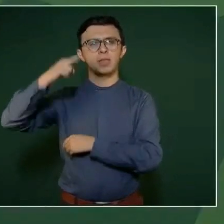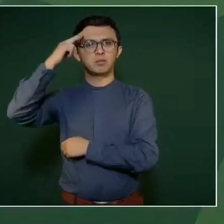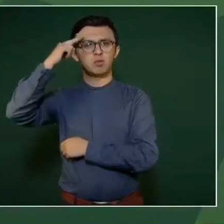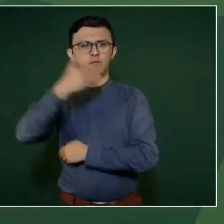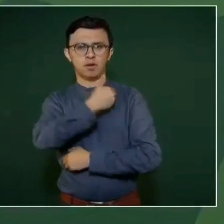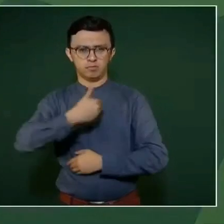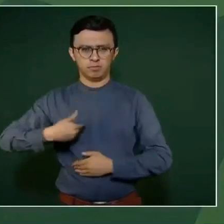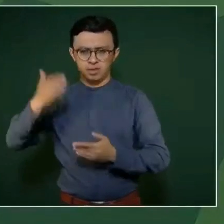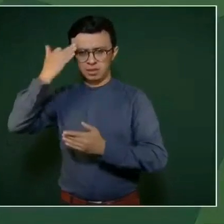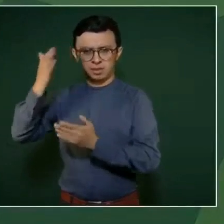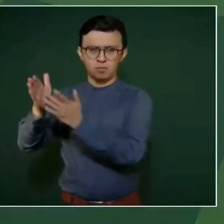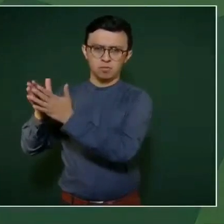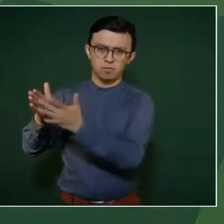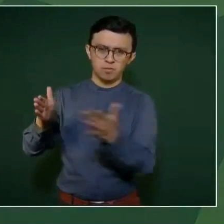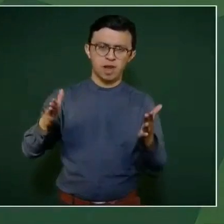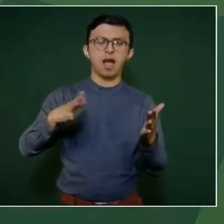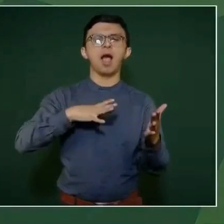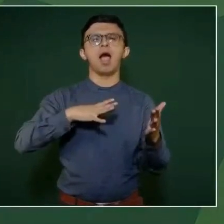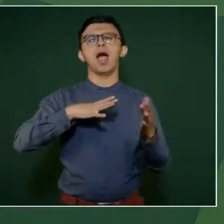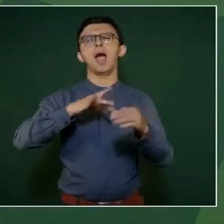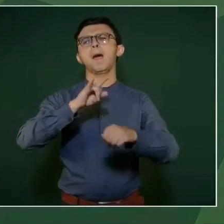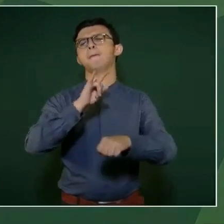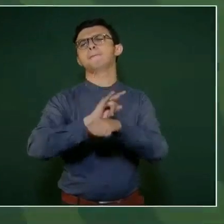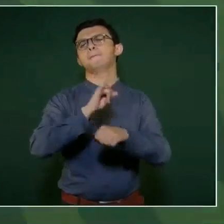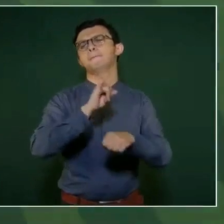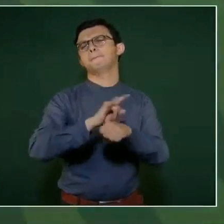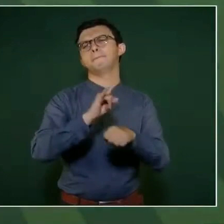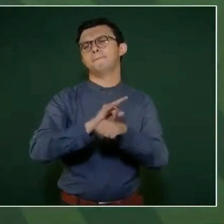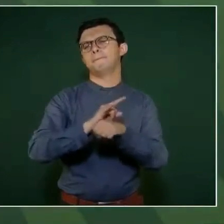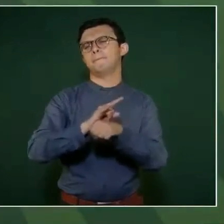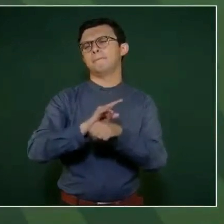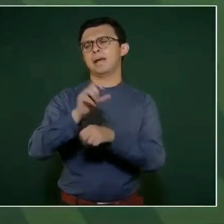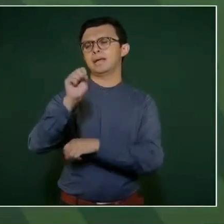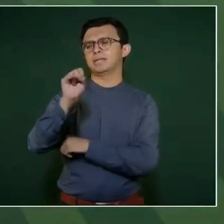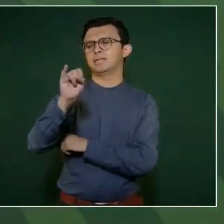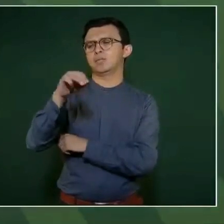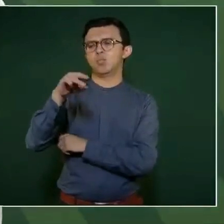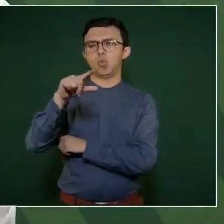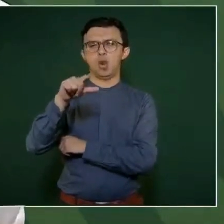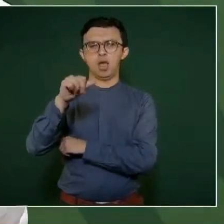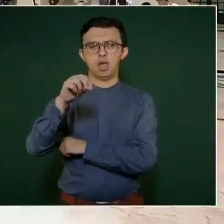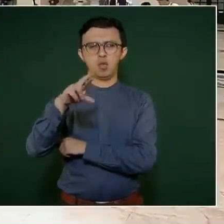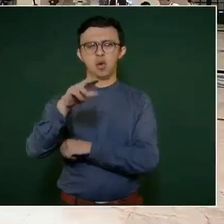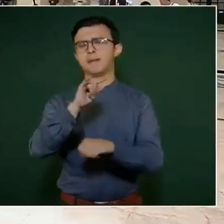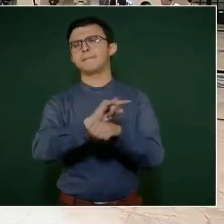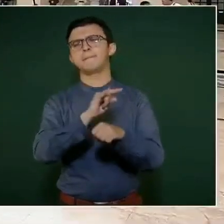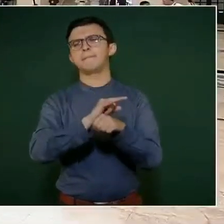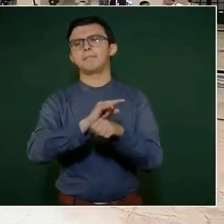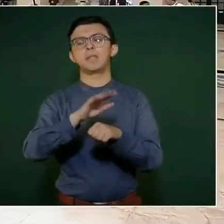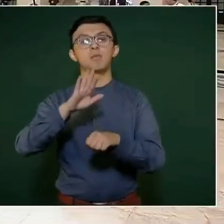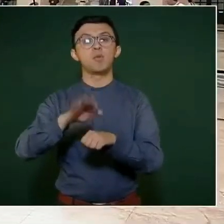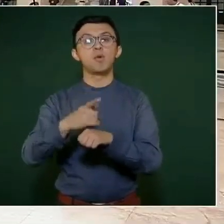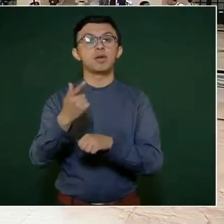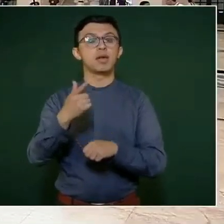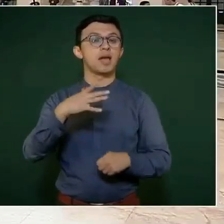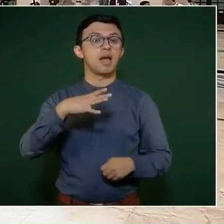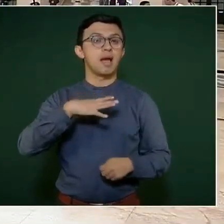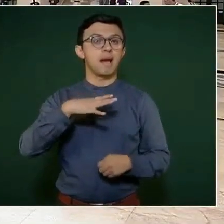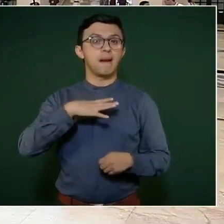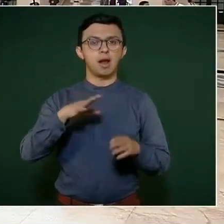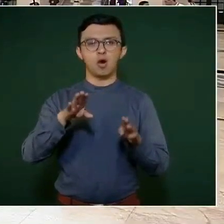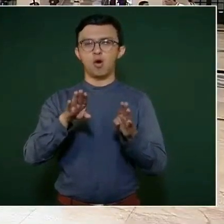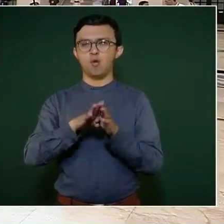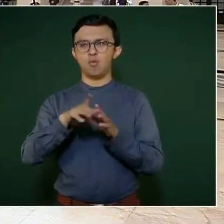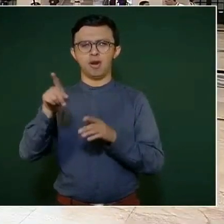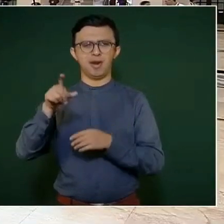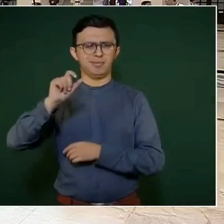pues fue el modelo simulador, porque ese era el mago de la